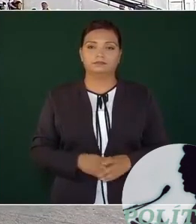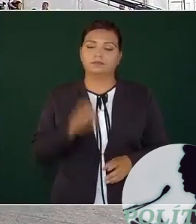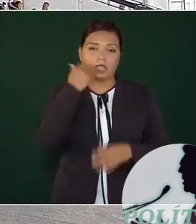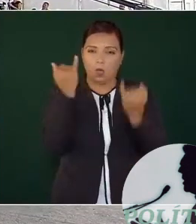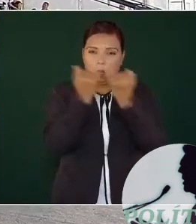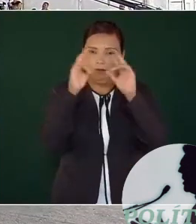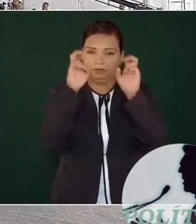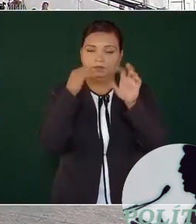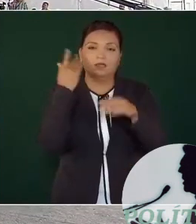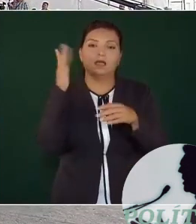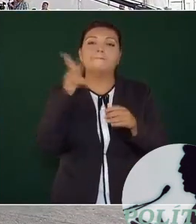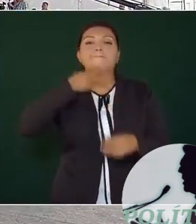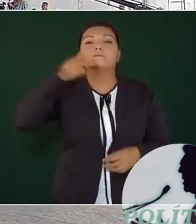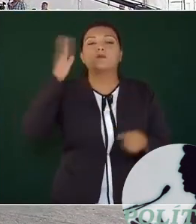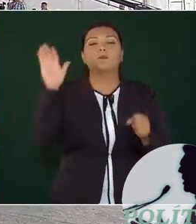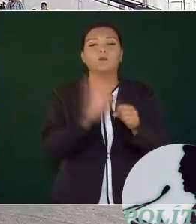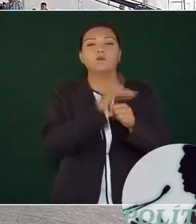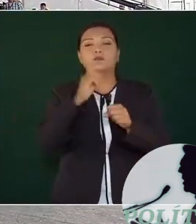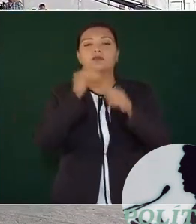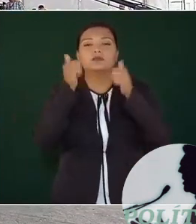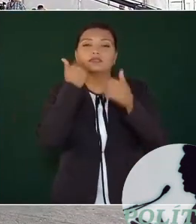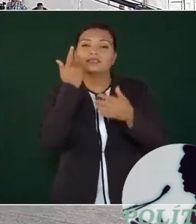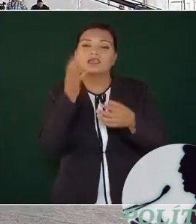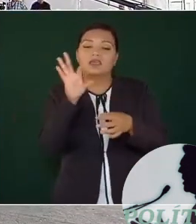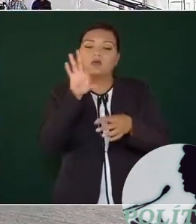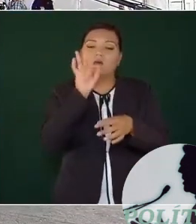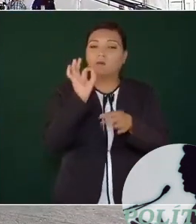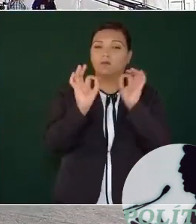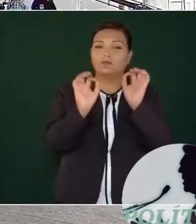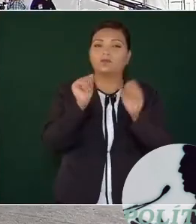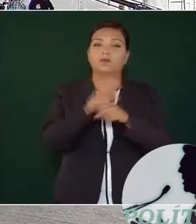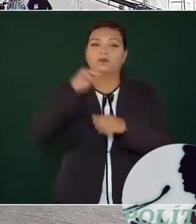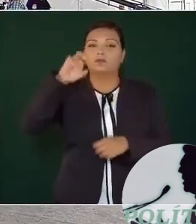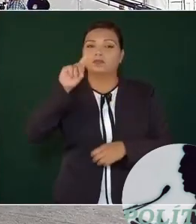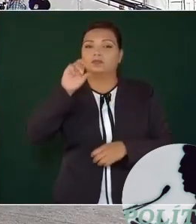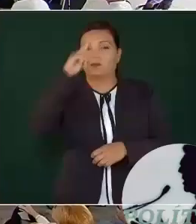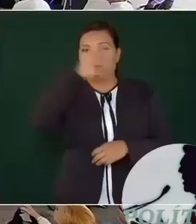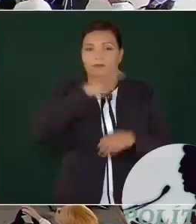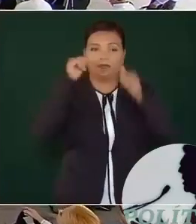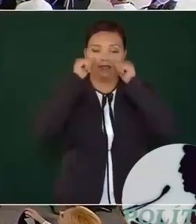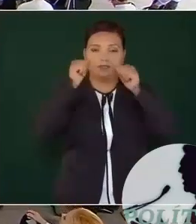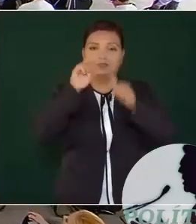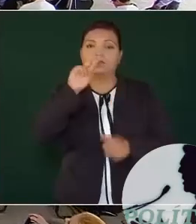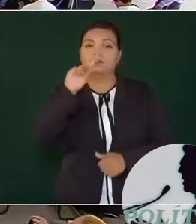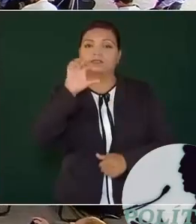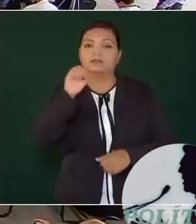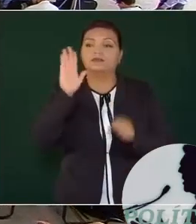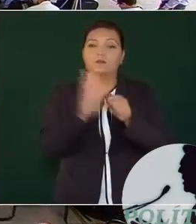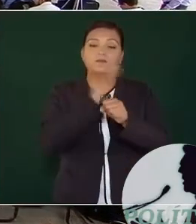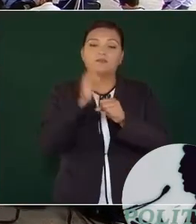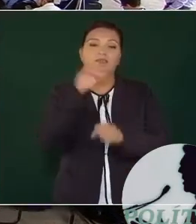La pregunta es por qué se usó, por qué eligieron el método que están eligiendo para atender a las víctimas y por qué